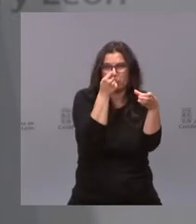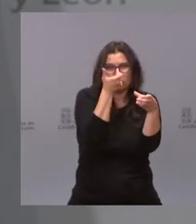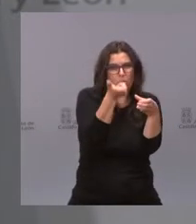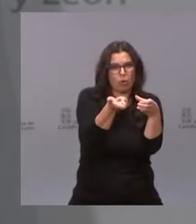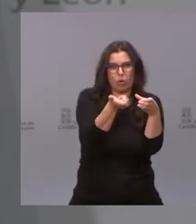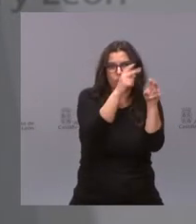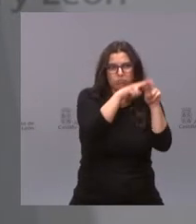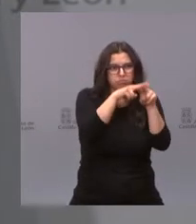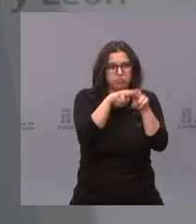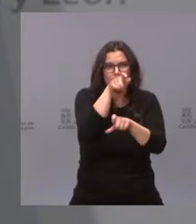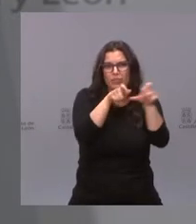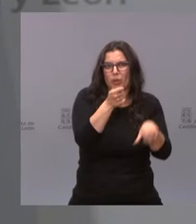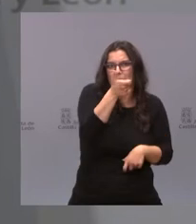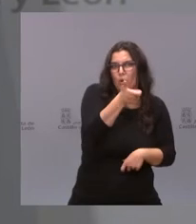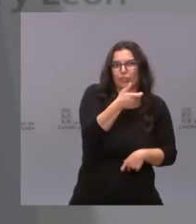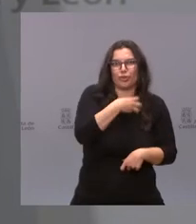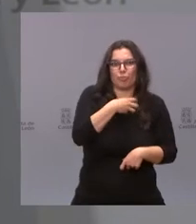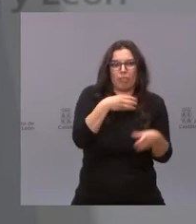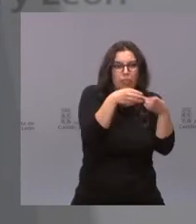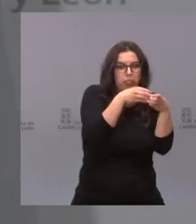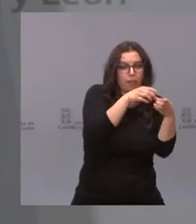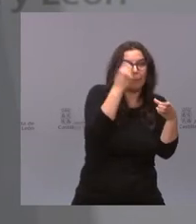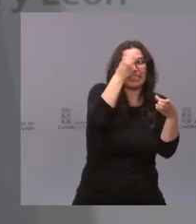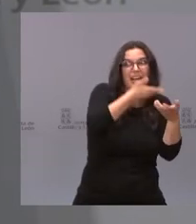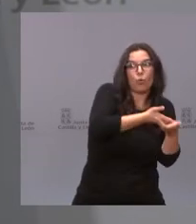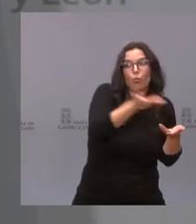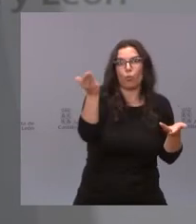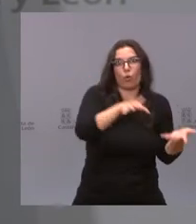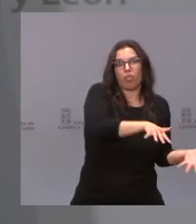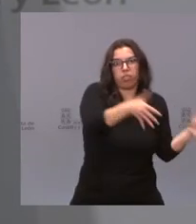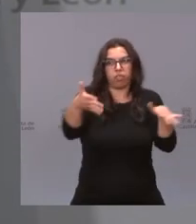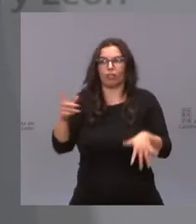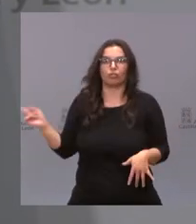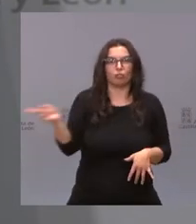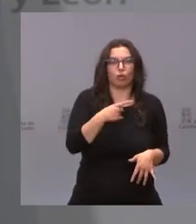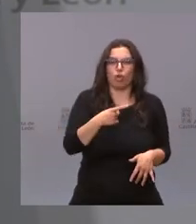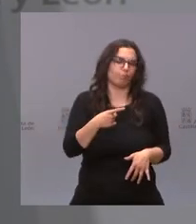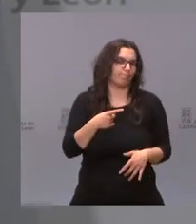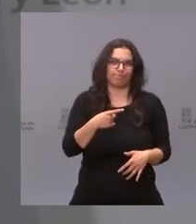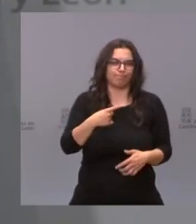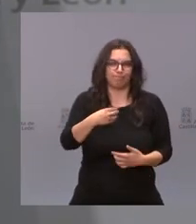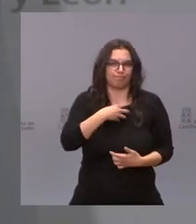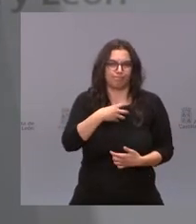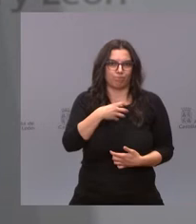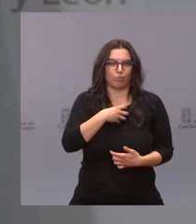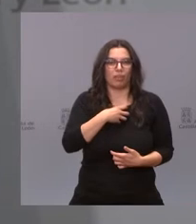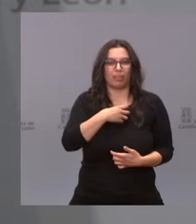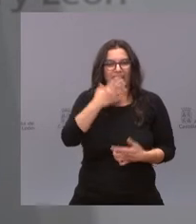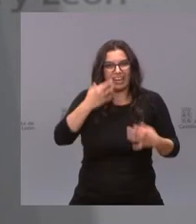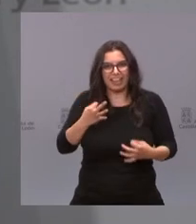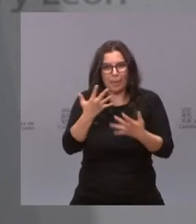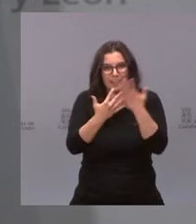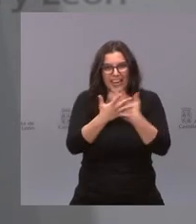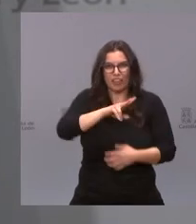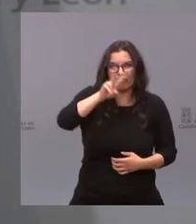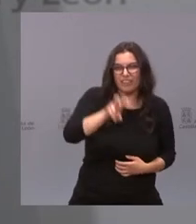sea, no es posible con ese tamaño de la muestra determinar si esta combinación es más segura